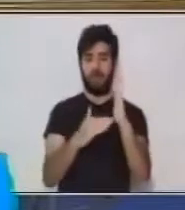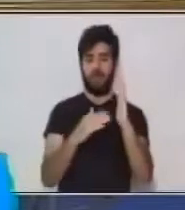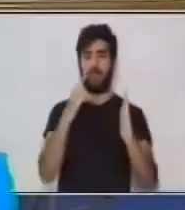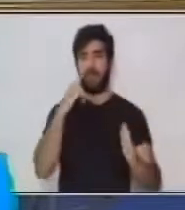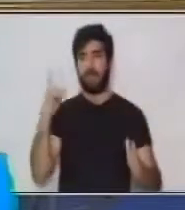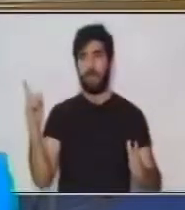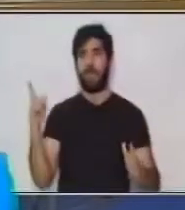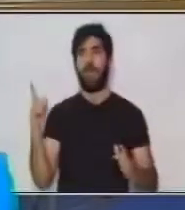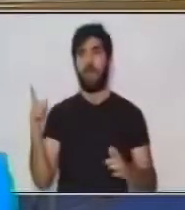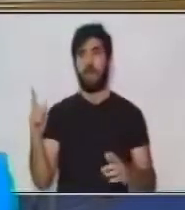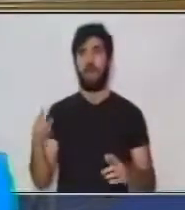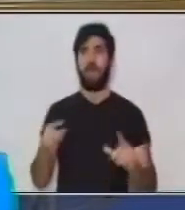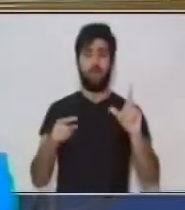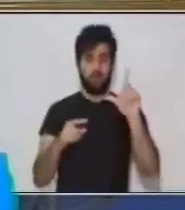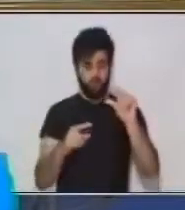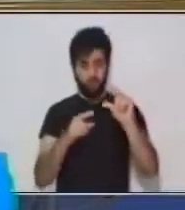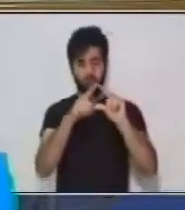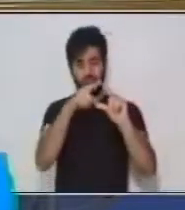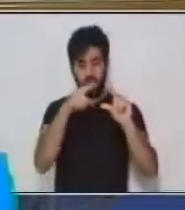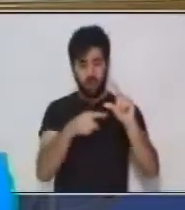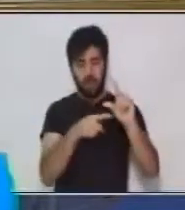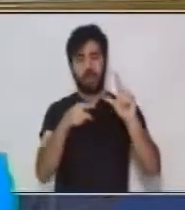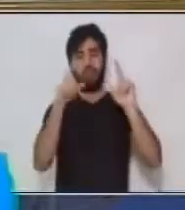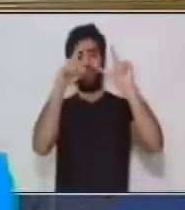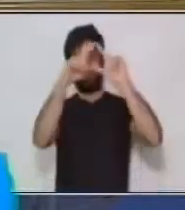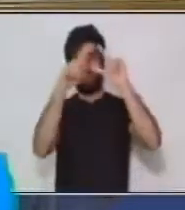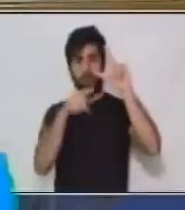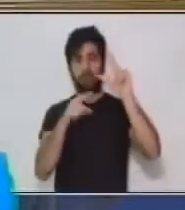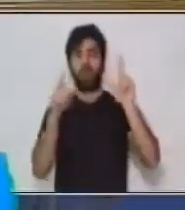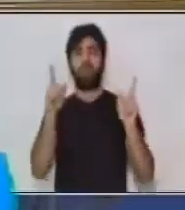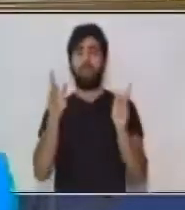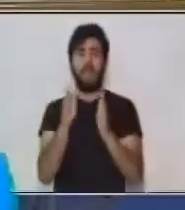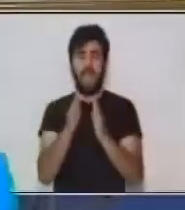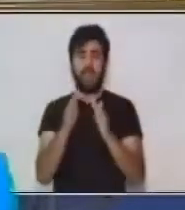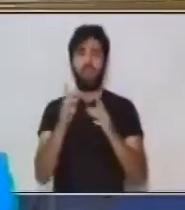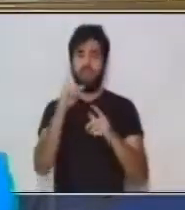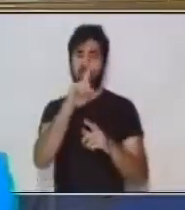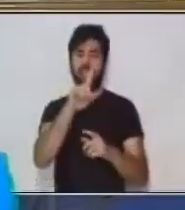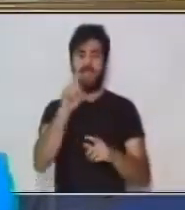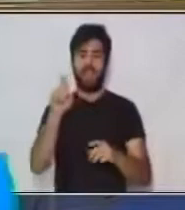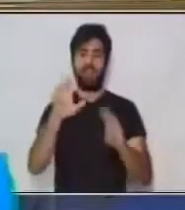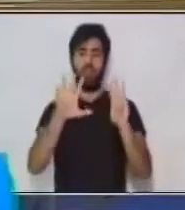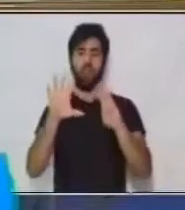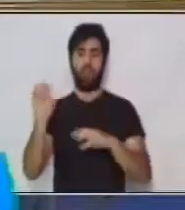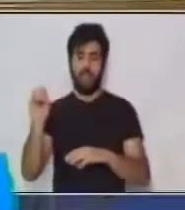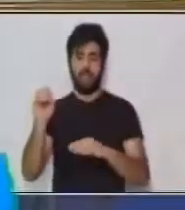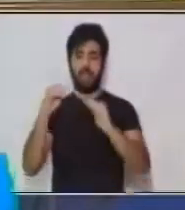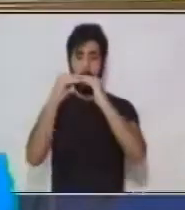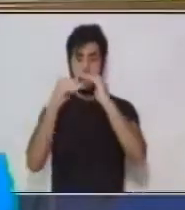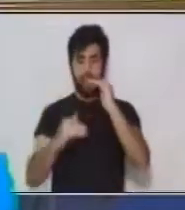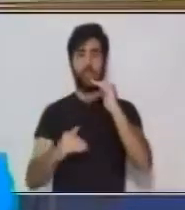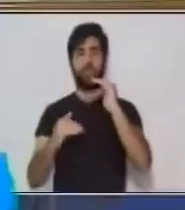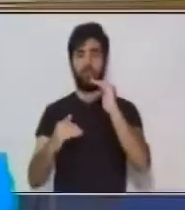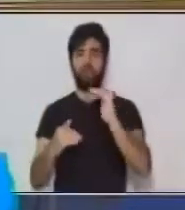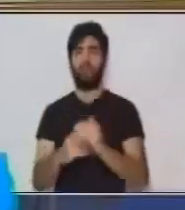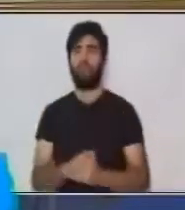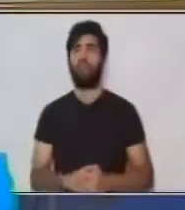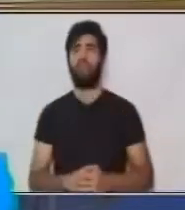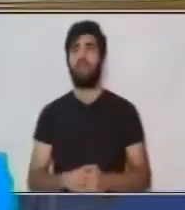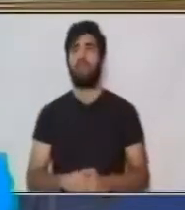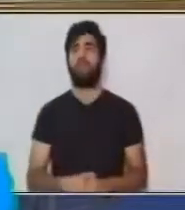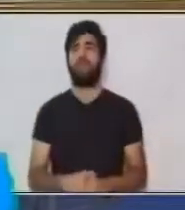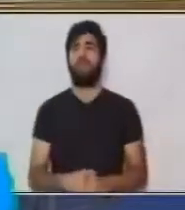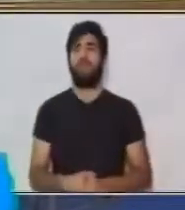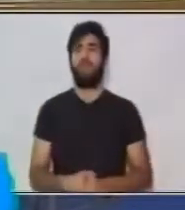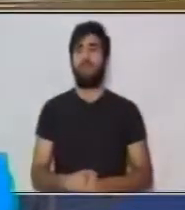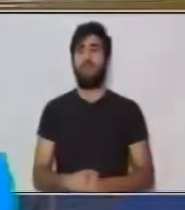ángulos menores, ángulos internos menores de 180 grados. Y entonces a las